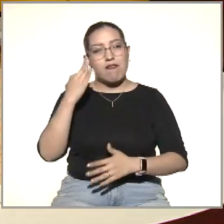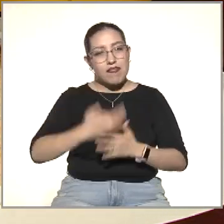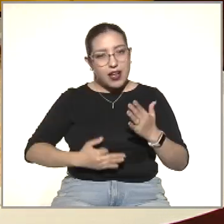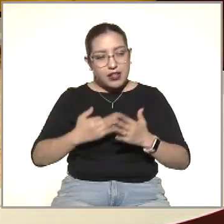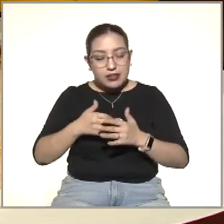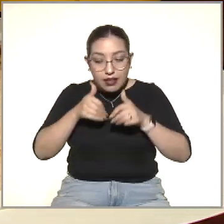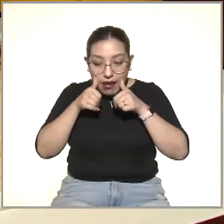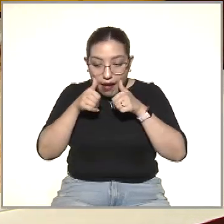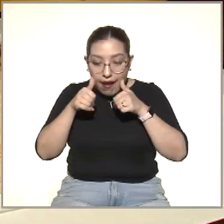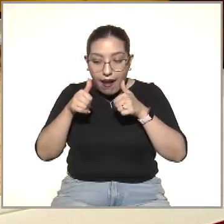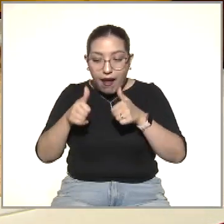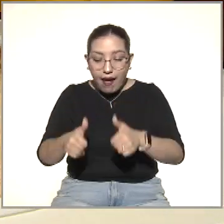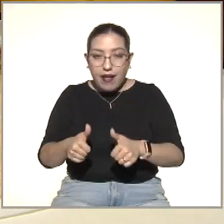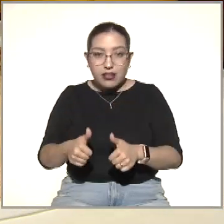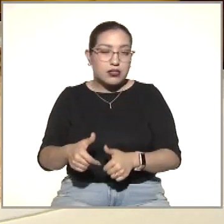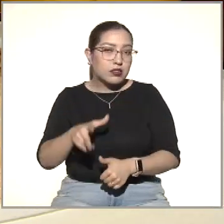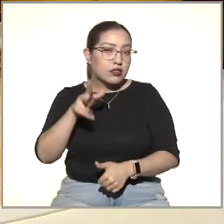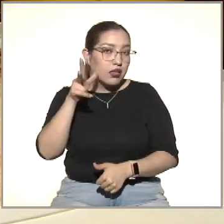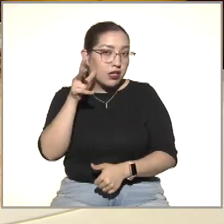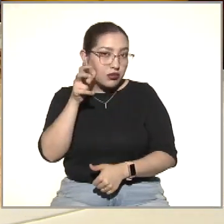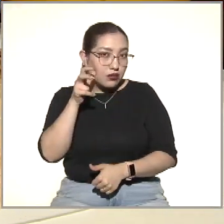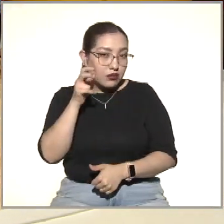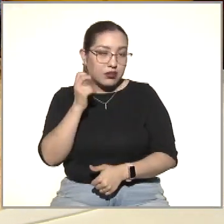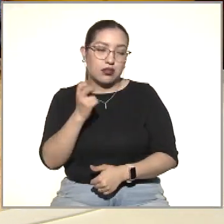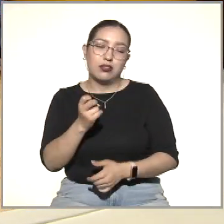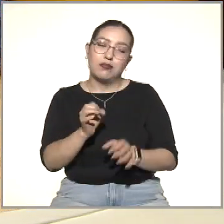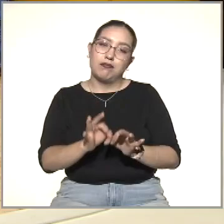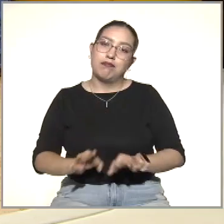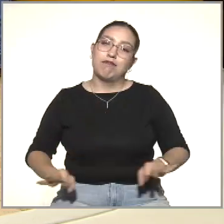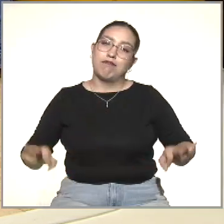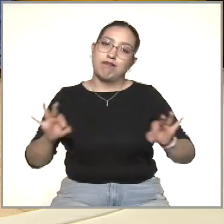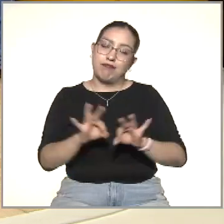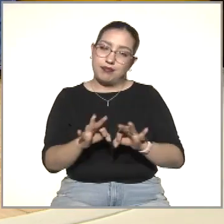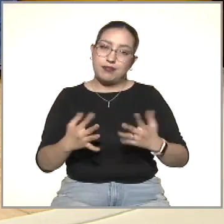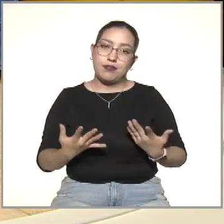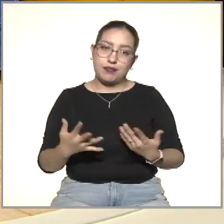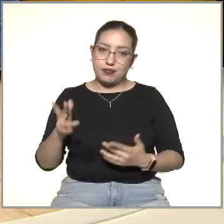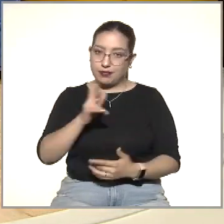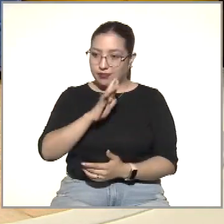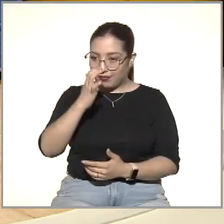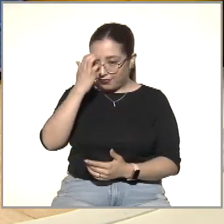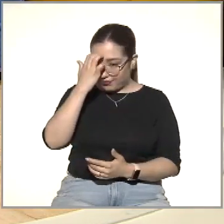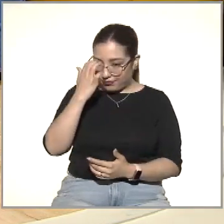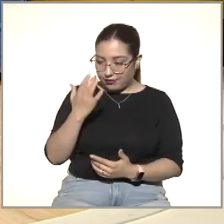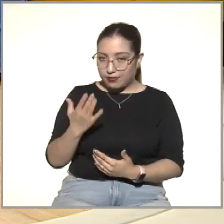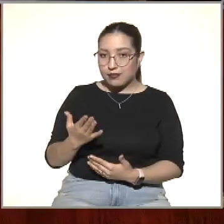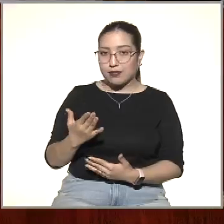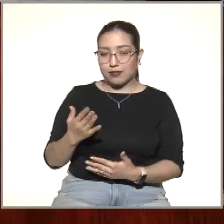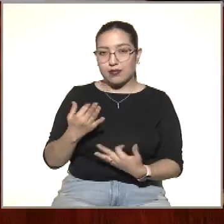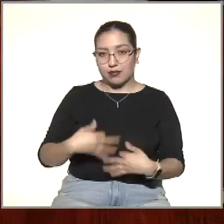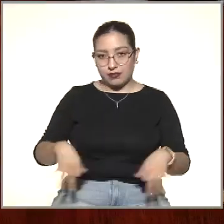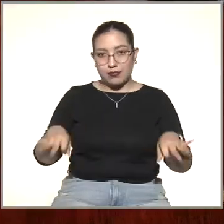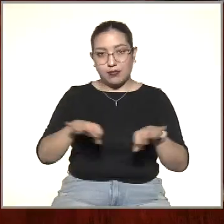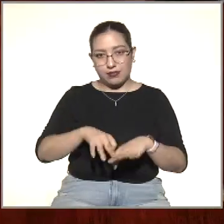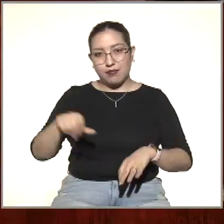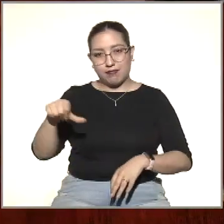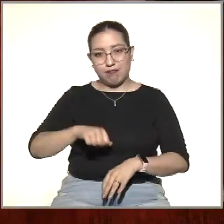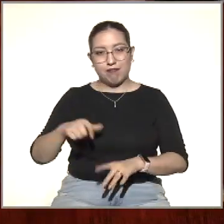nos decimos también. Entonces, por eso creo que es importante poner sobre la mesa, y ese era el objetivo del programa,